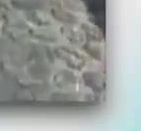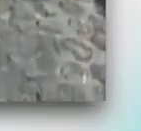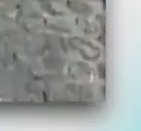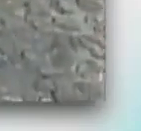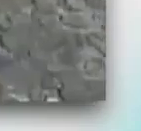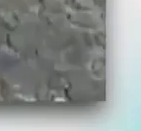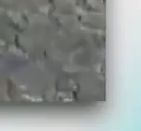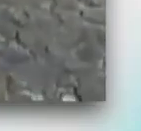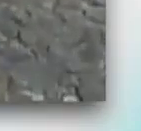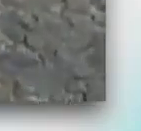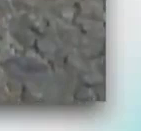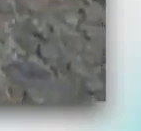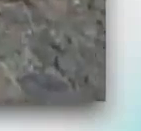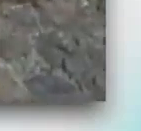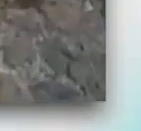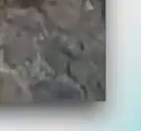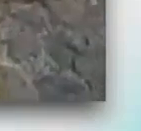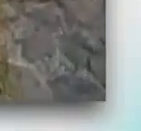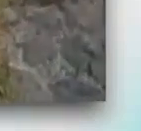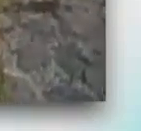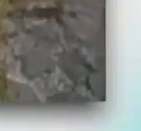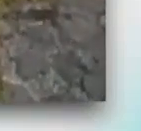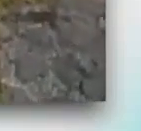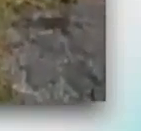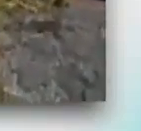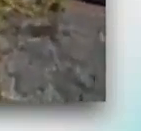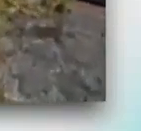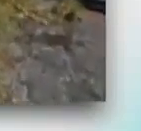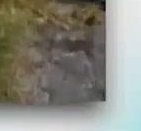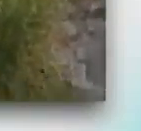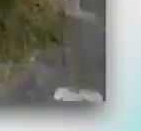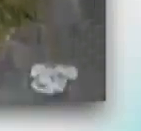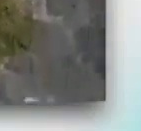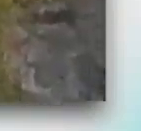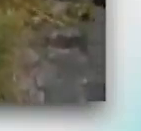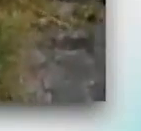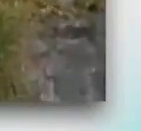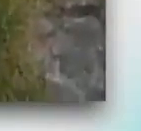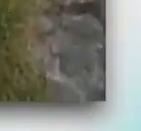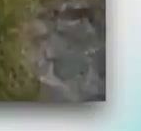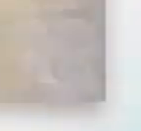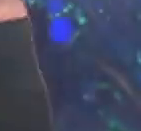cabalgar, buscando la libertad que al pueblo deba dejar.